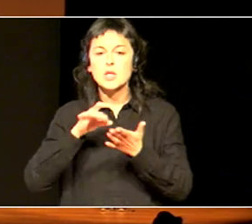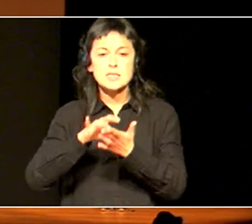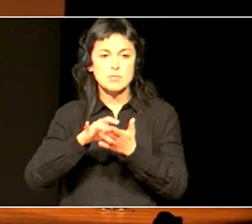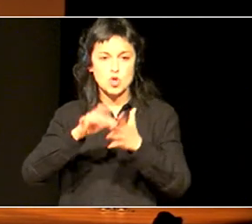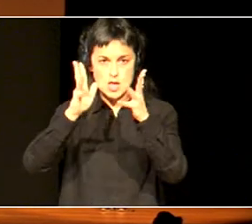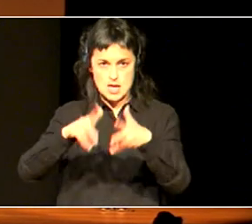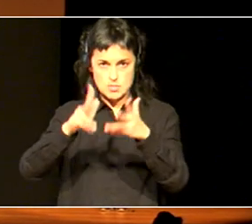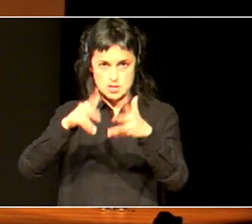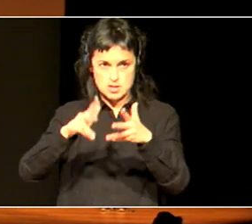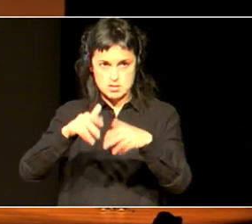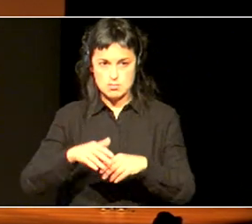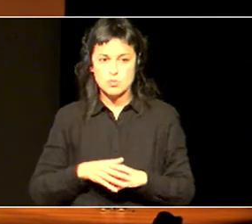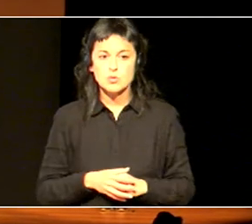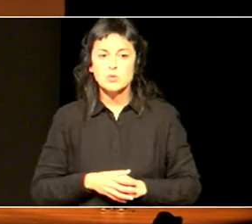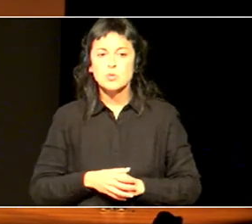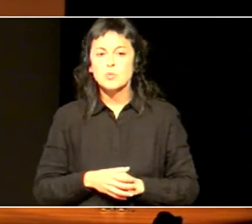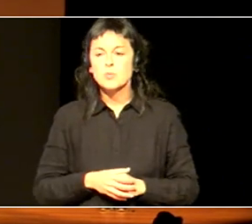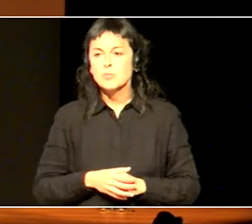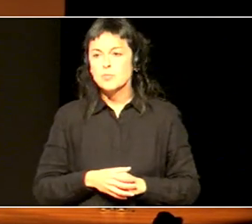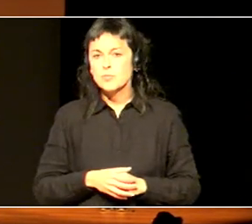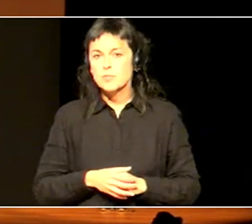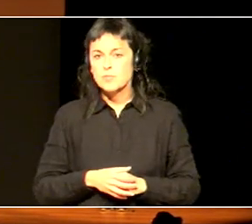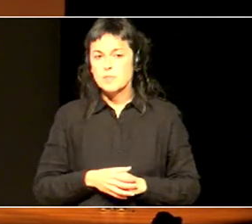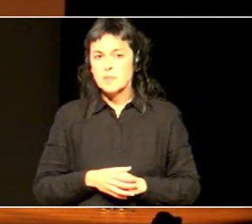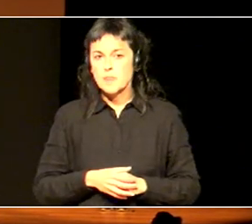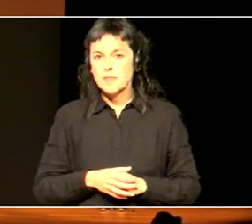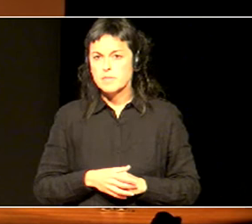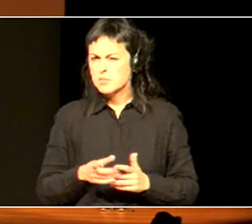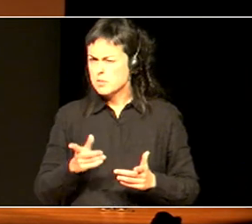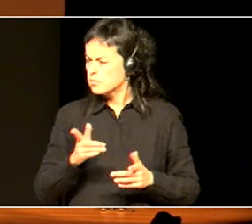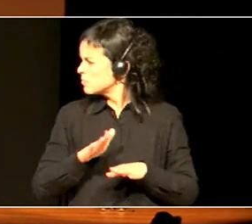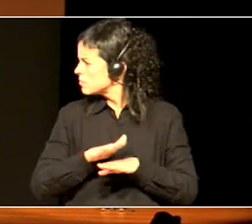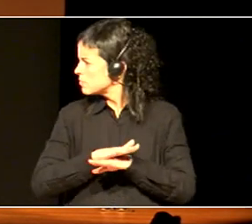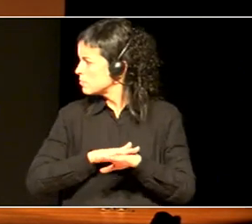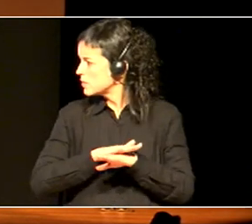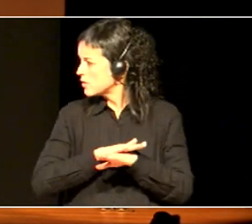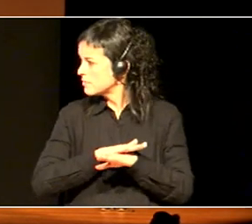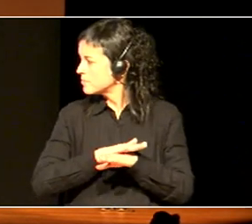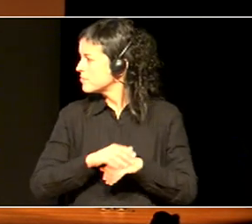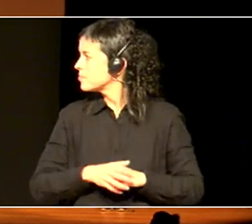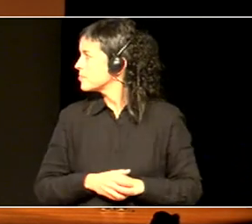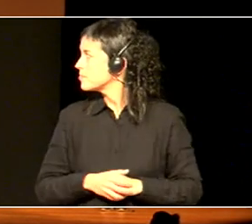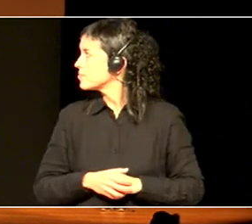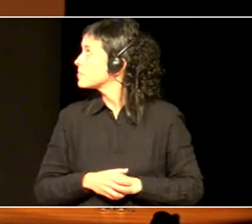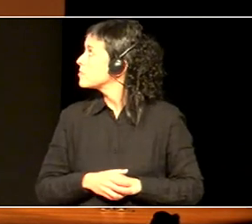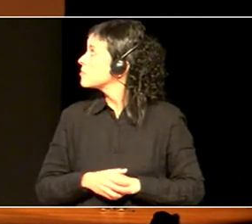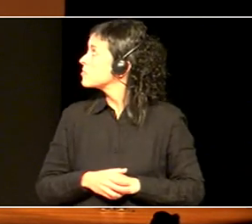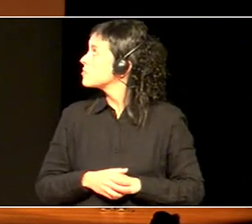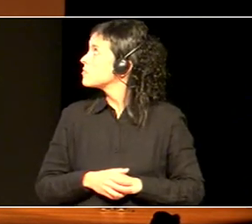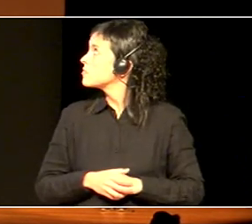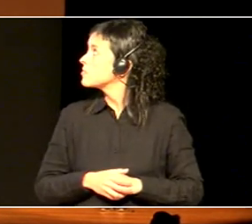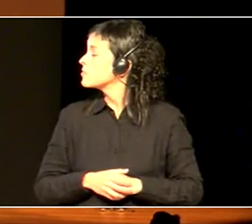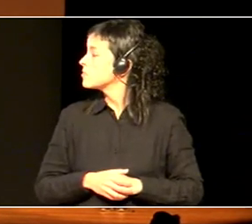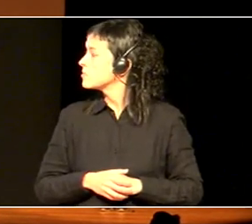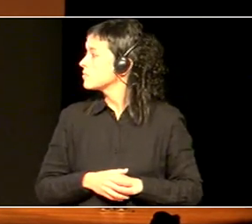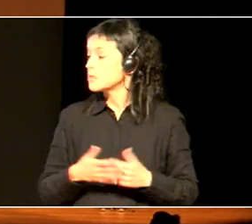administrativos. Con todo esto, un segundo, perdonad. Con todo esto y con el poco tiempo